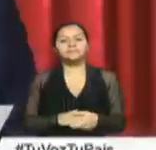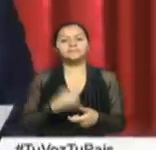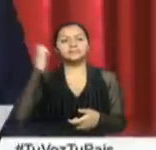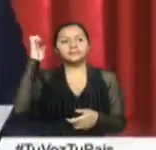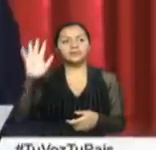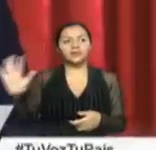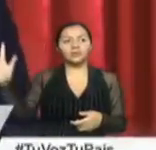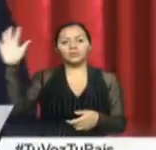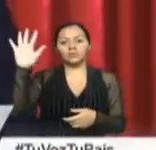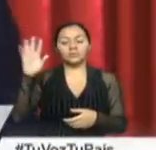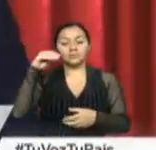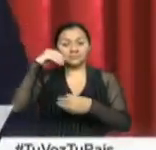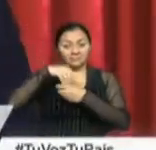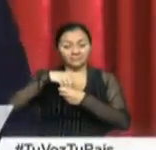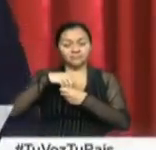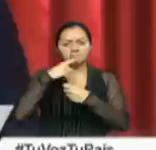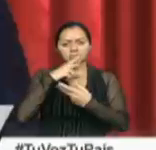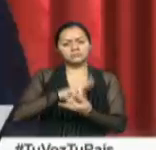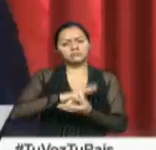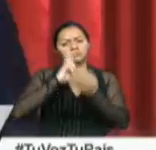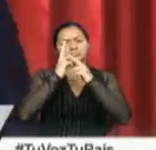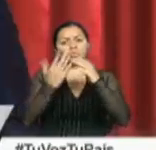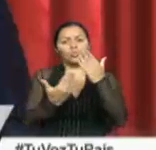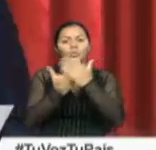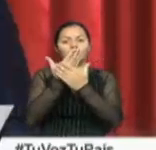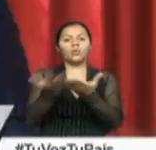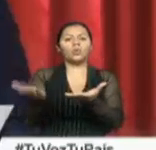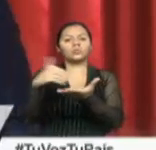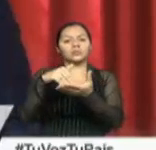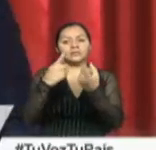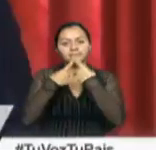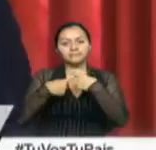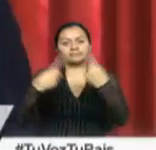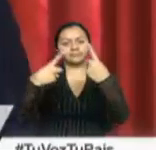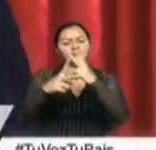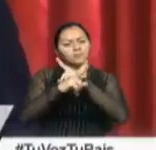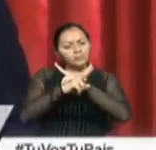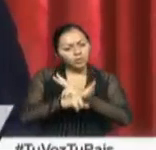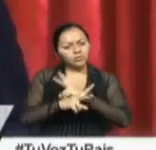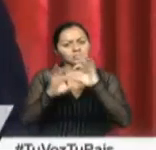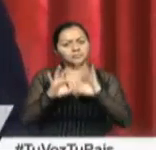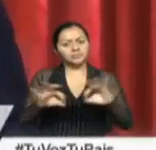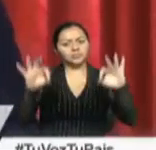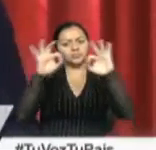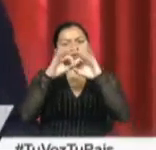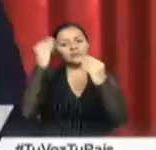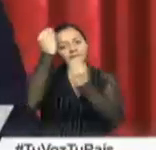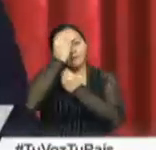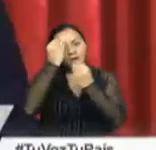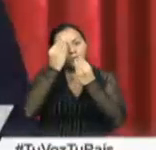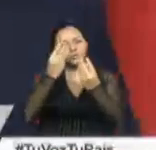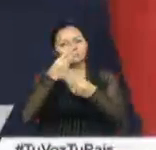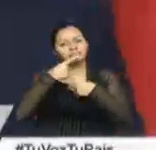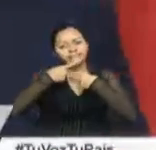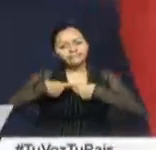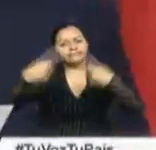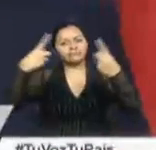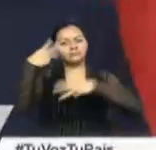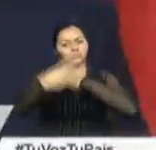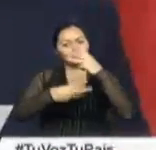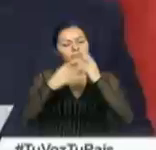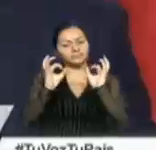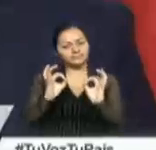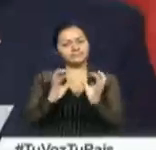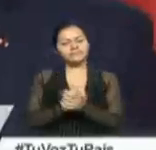que necesitamos será reformada y relanzada, porque nos protege y nos permite llevar nuestros valores al mundo. En